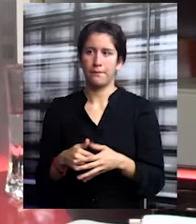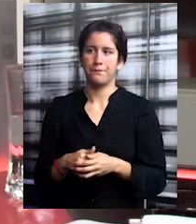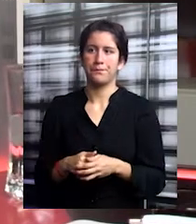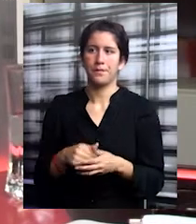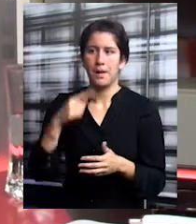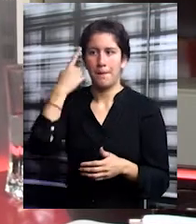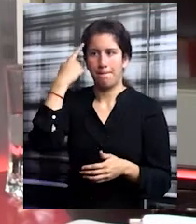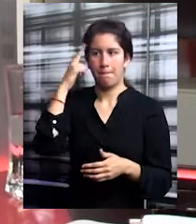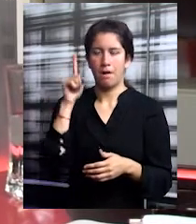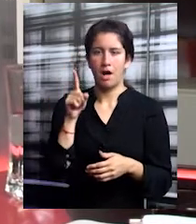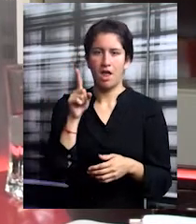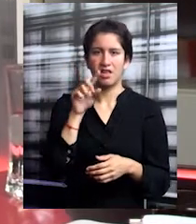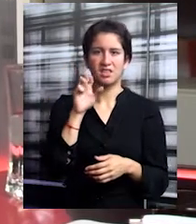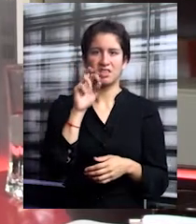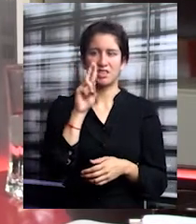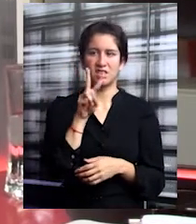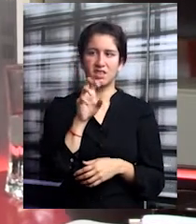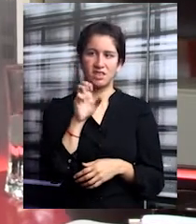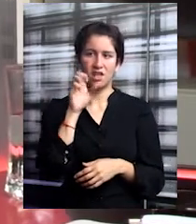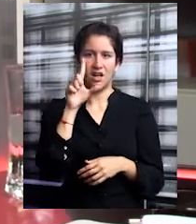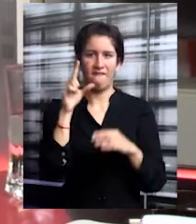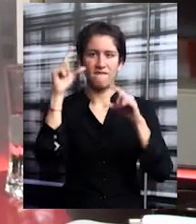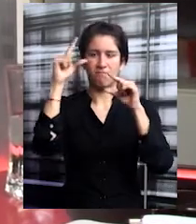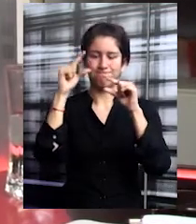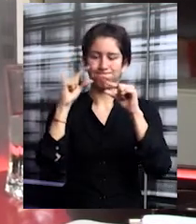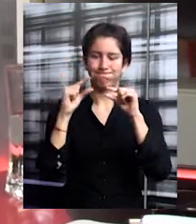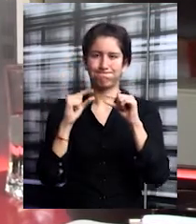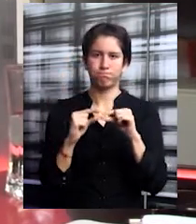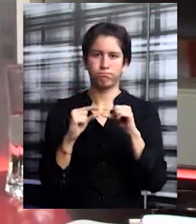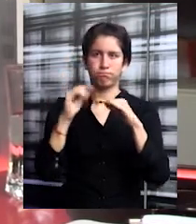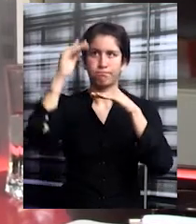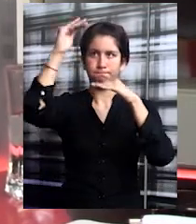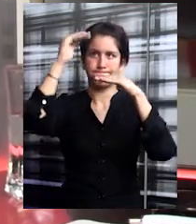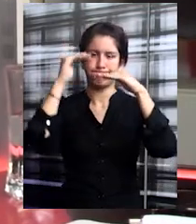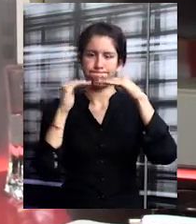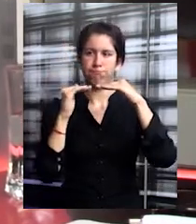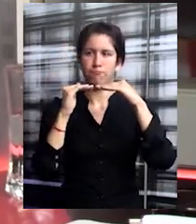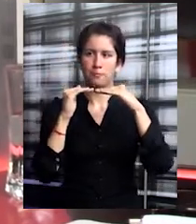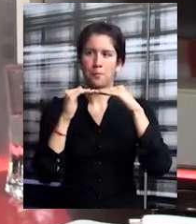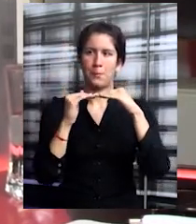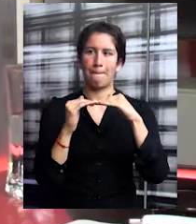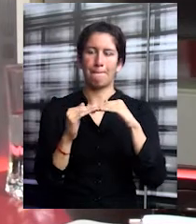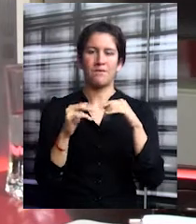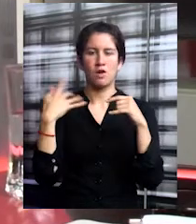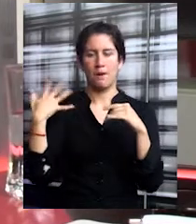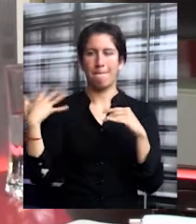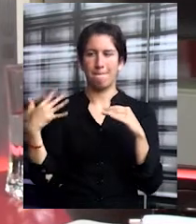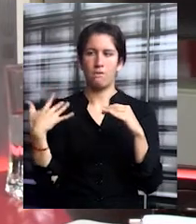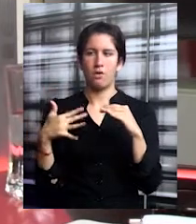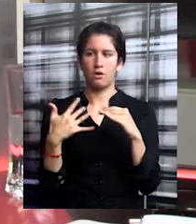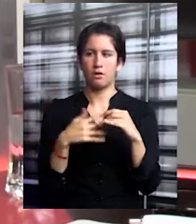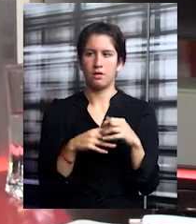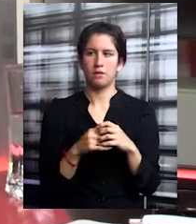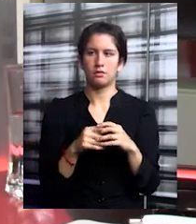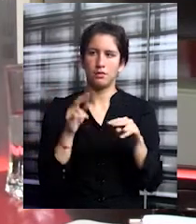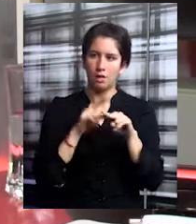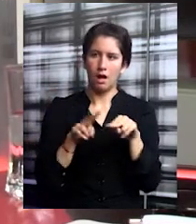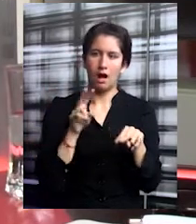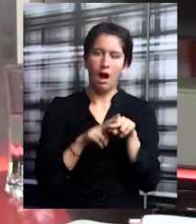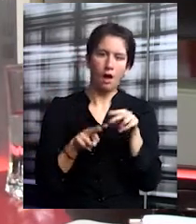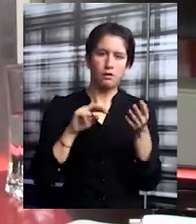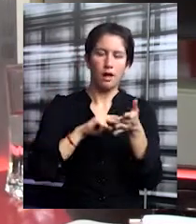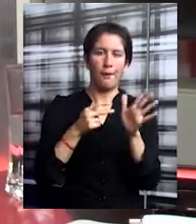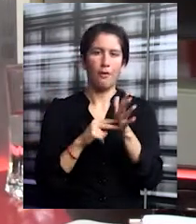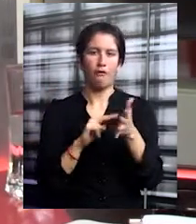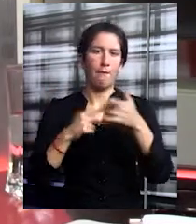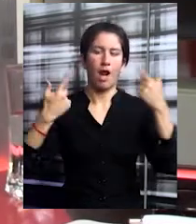CERVEL se baje un poco de este tema, yo creo que le quita un piso importante y hace que nuevamente los grandes problemas de la política los resuelva